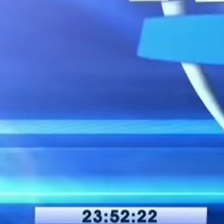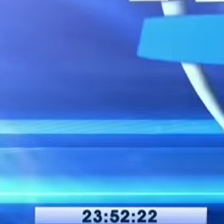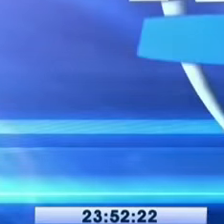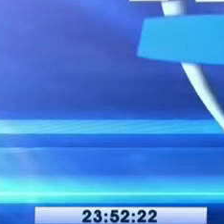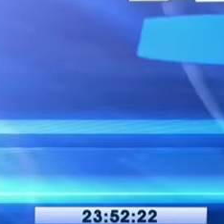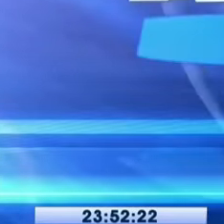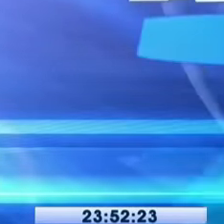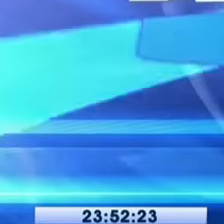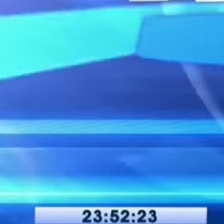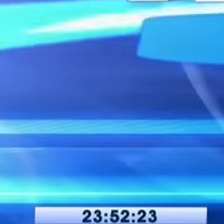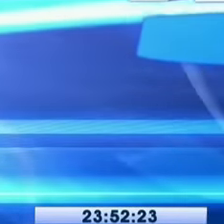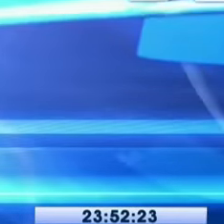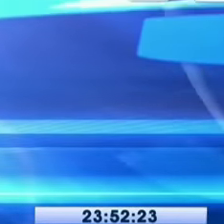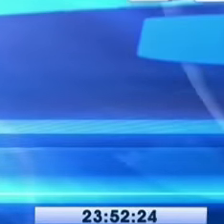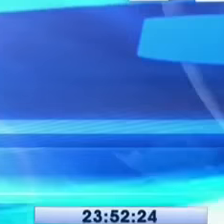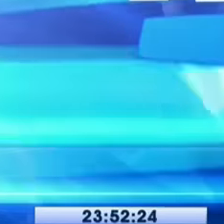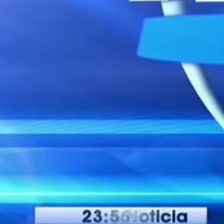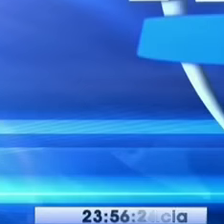comunidad.